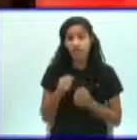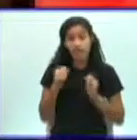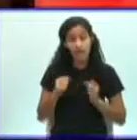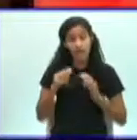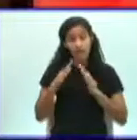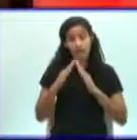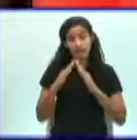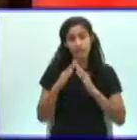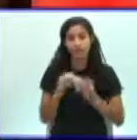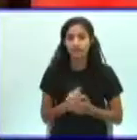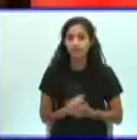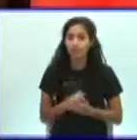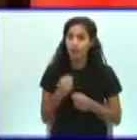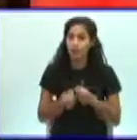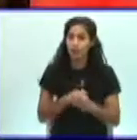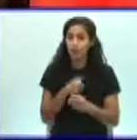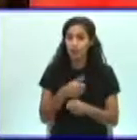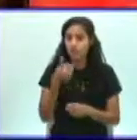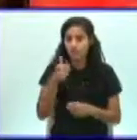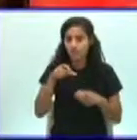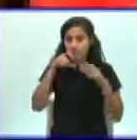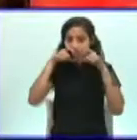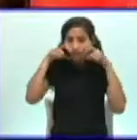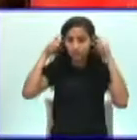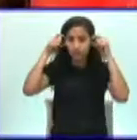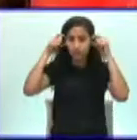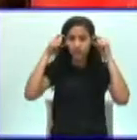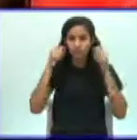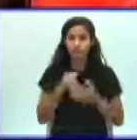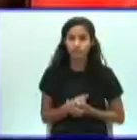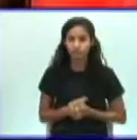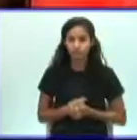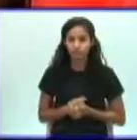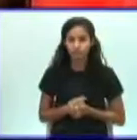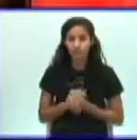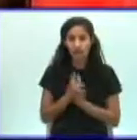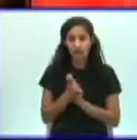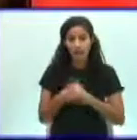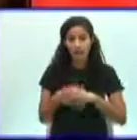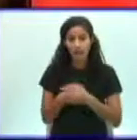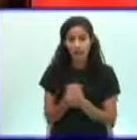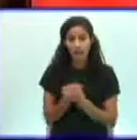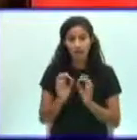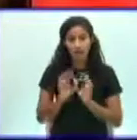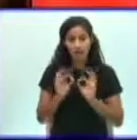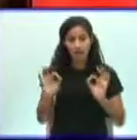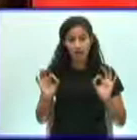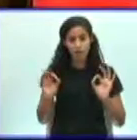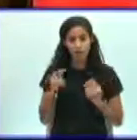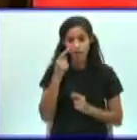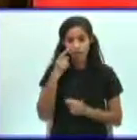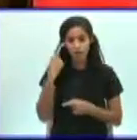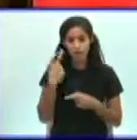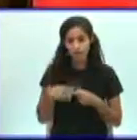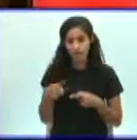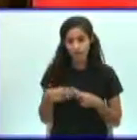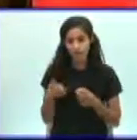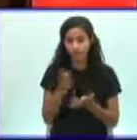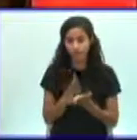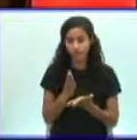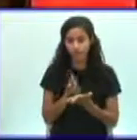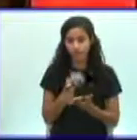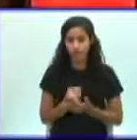en casa, usen correctamente el nasobuco, laven sus manos. Nos vemos en el